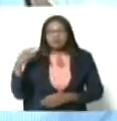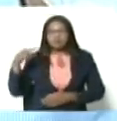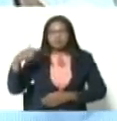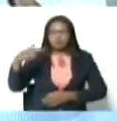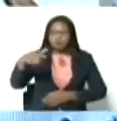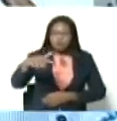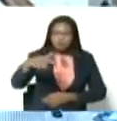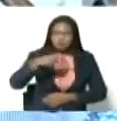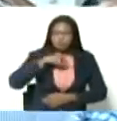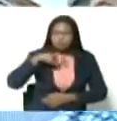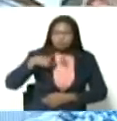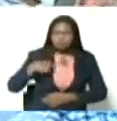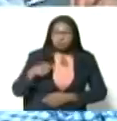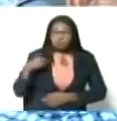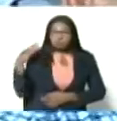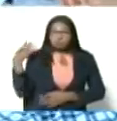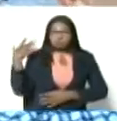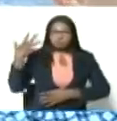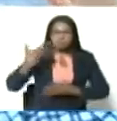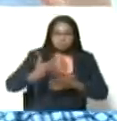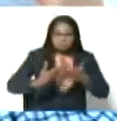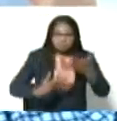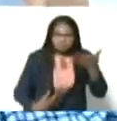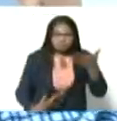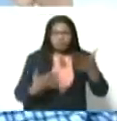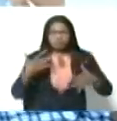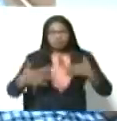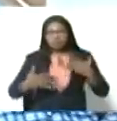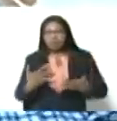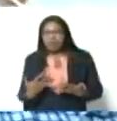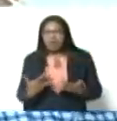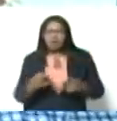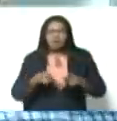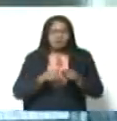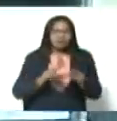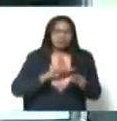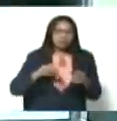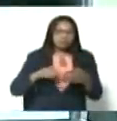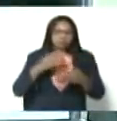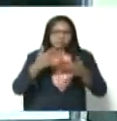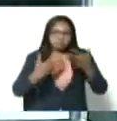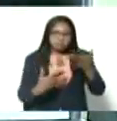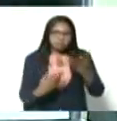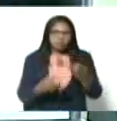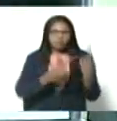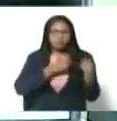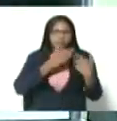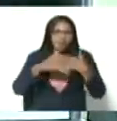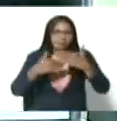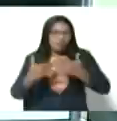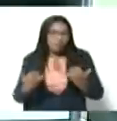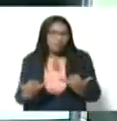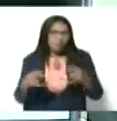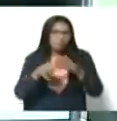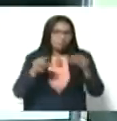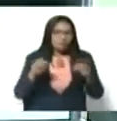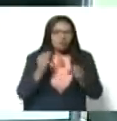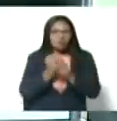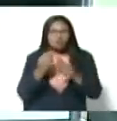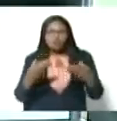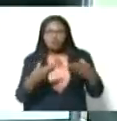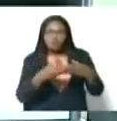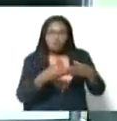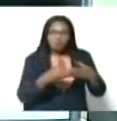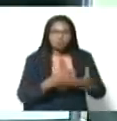Hemos tenido una cantidad de actividades y eventos y hemos desarrollado una serie de tareas conjuntas, colectivas, con nuestra clase trabajadora,